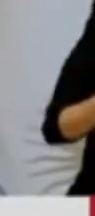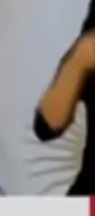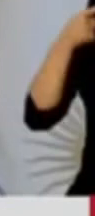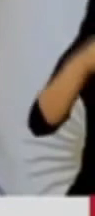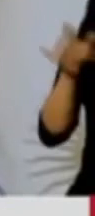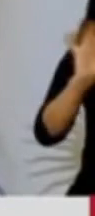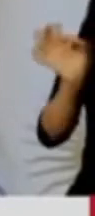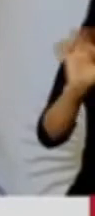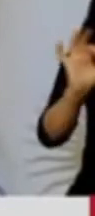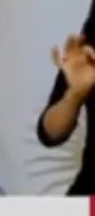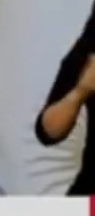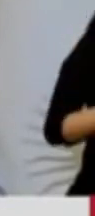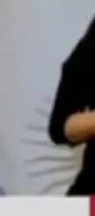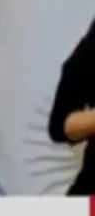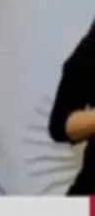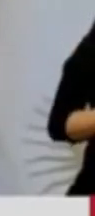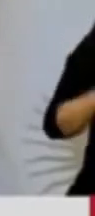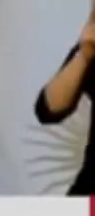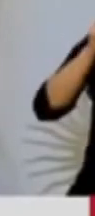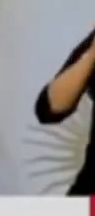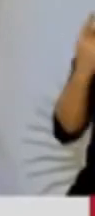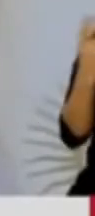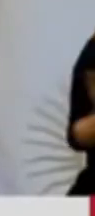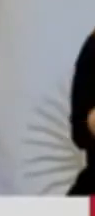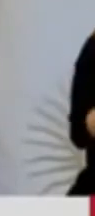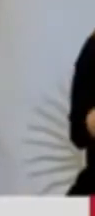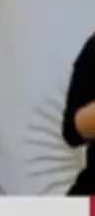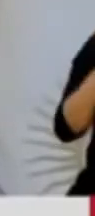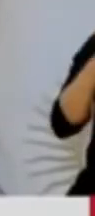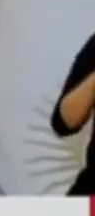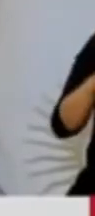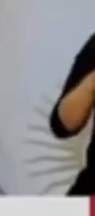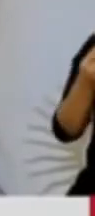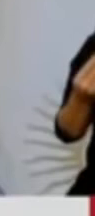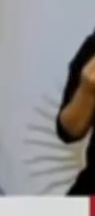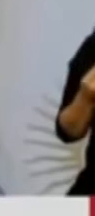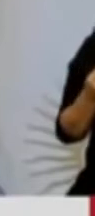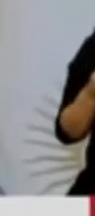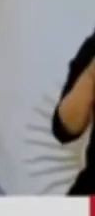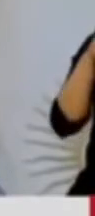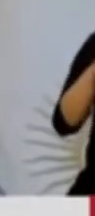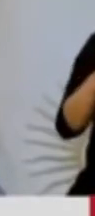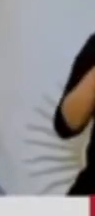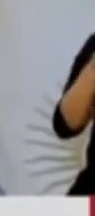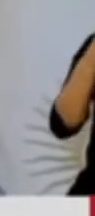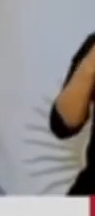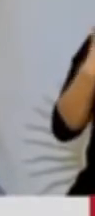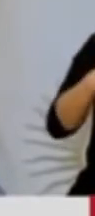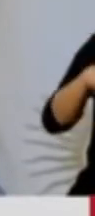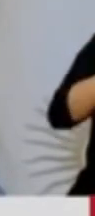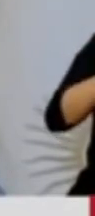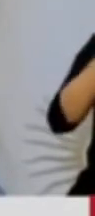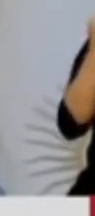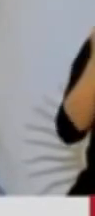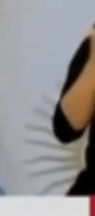o industriales. La autoridad de aplicación determinará, considerando cuestiones socioeconómicas y